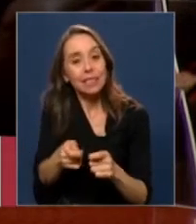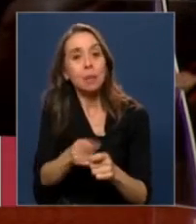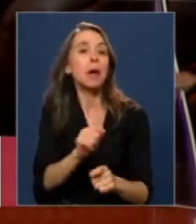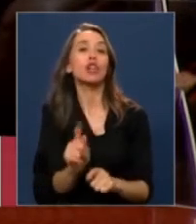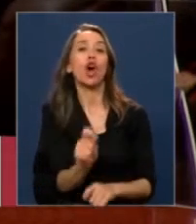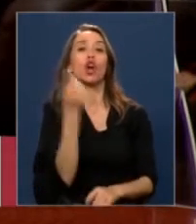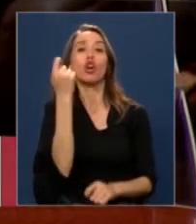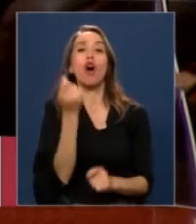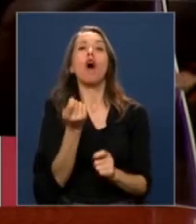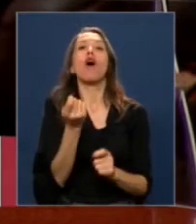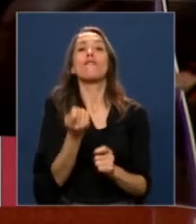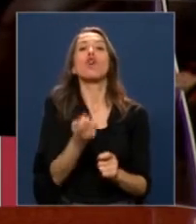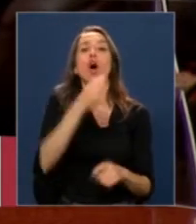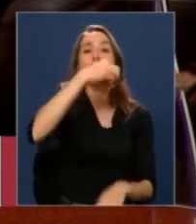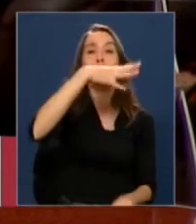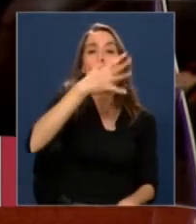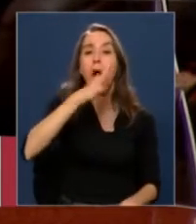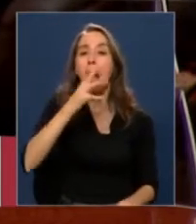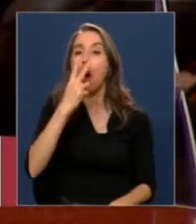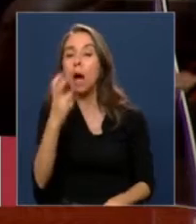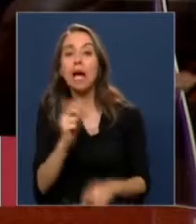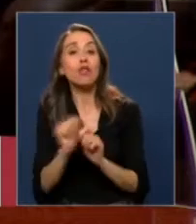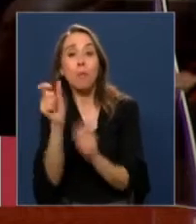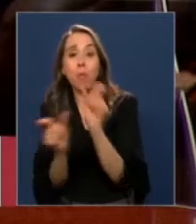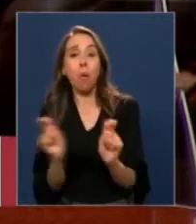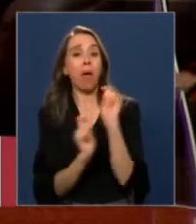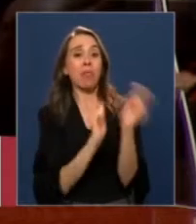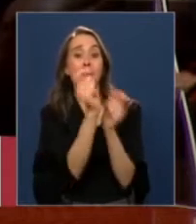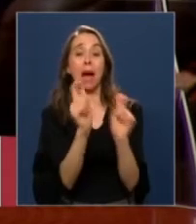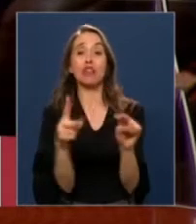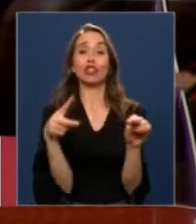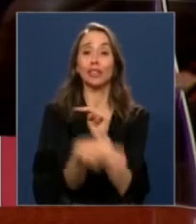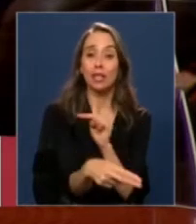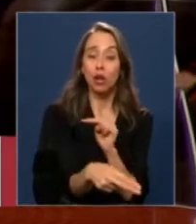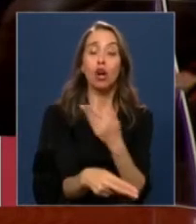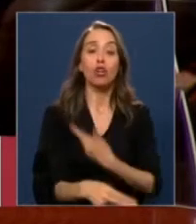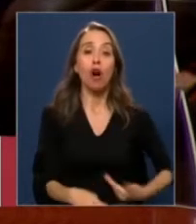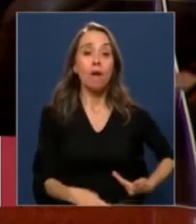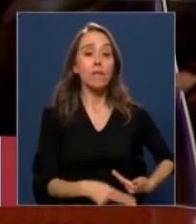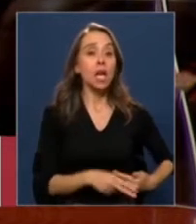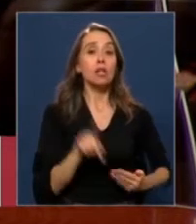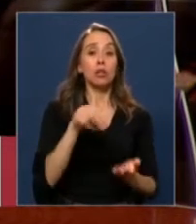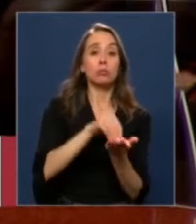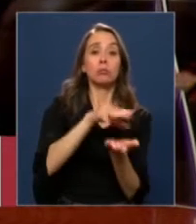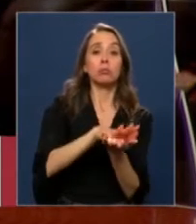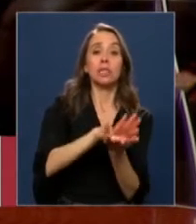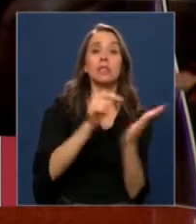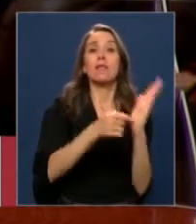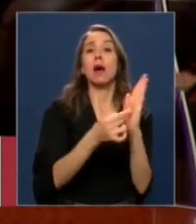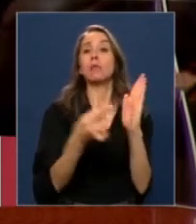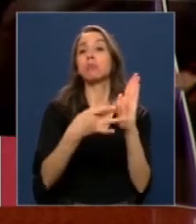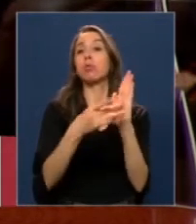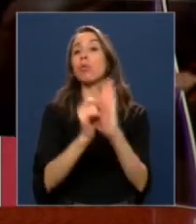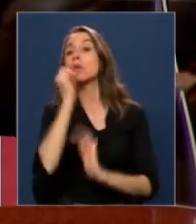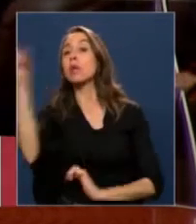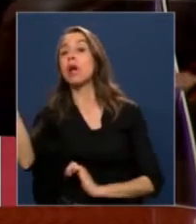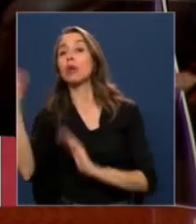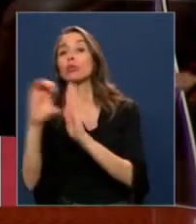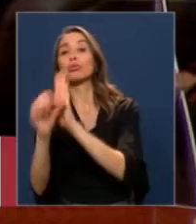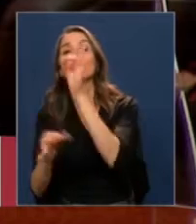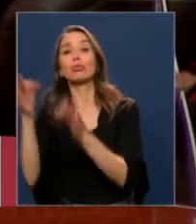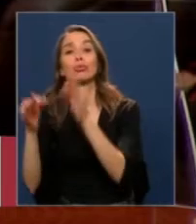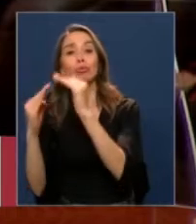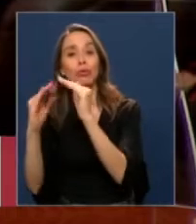los cobros de servicios que las personas ya no podían pagar y el gobierno que hizo acudió al tribunal constitucional al final